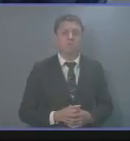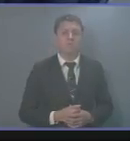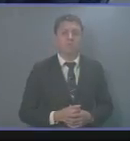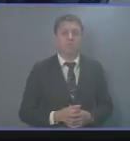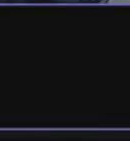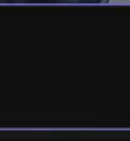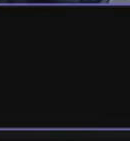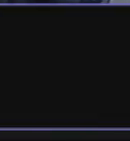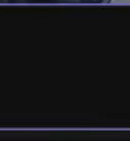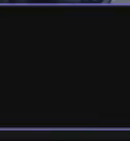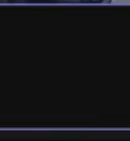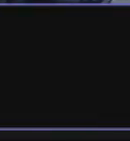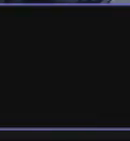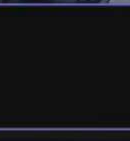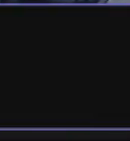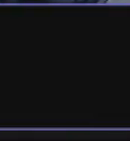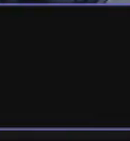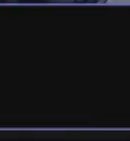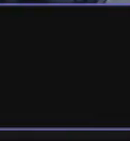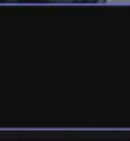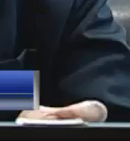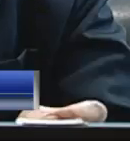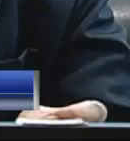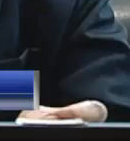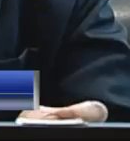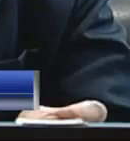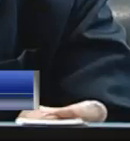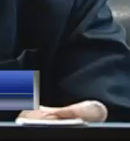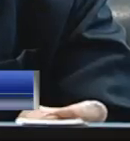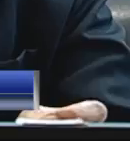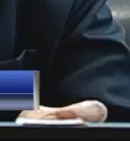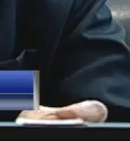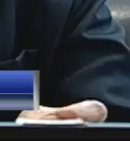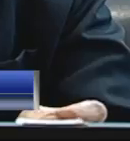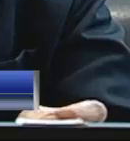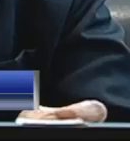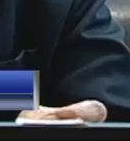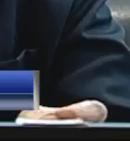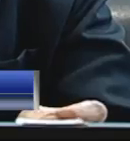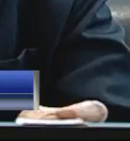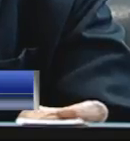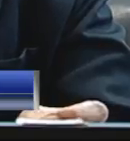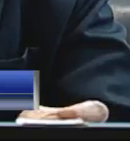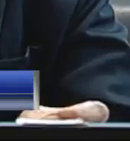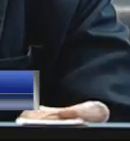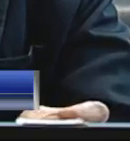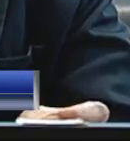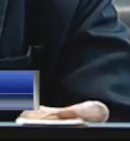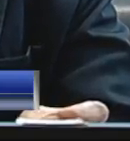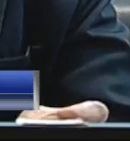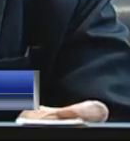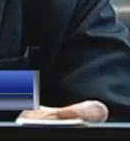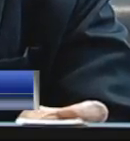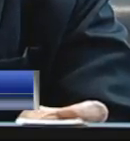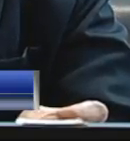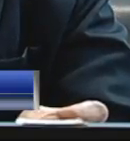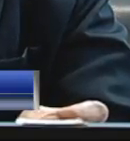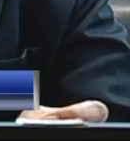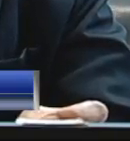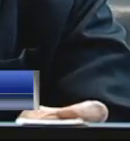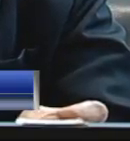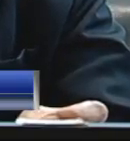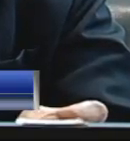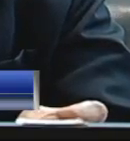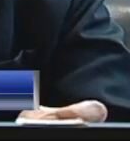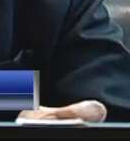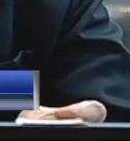Casi siempre en este país, o los analistas políticos, entre comillas, siempre cuestionan el